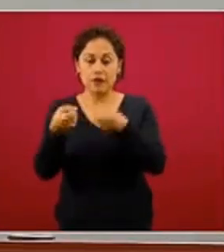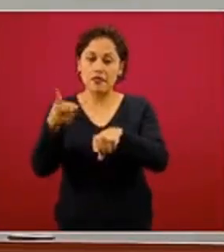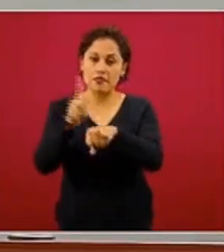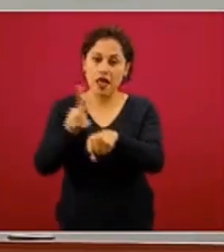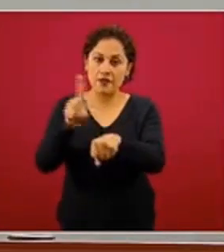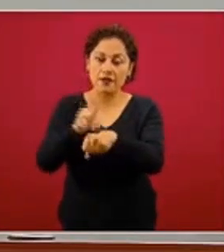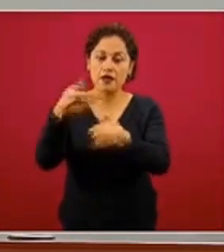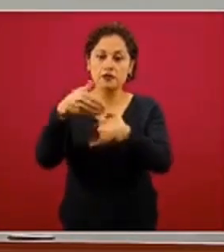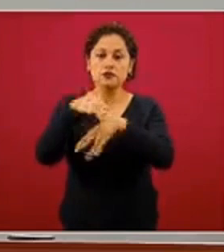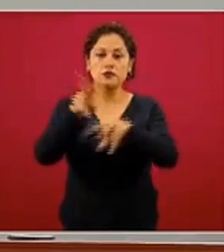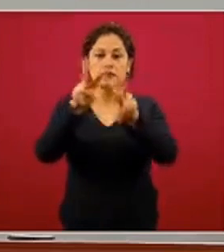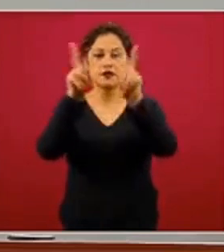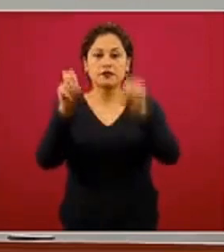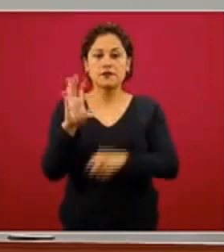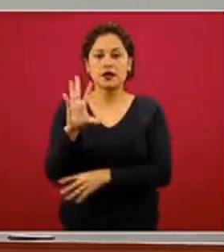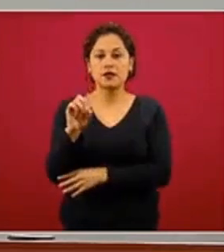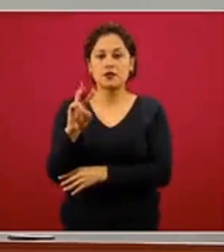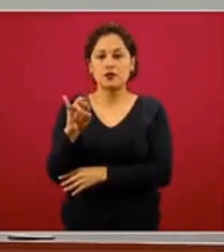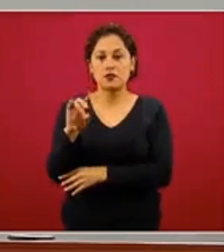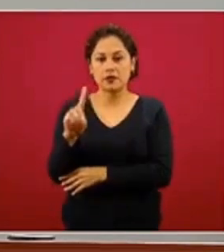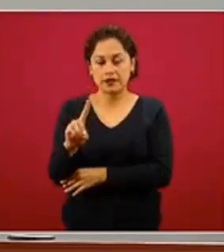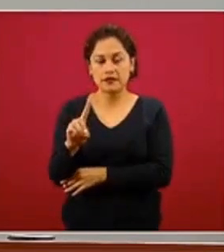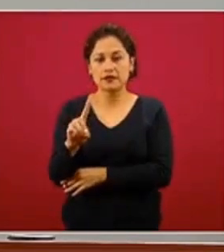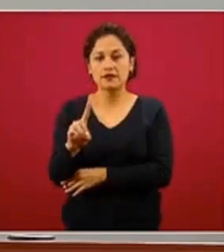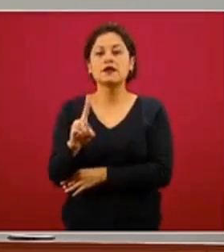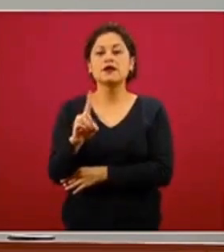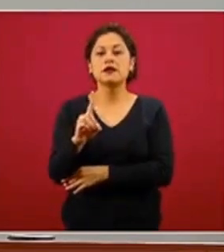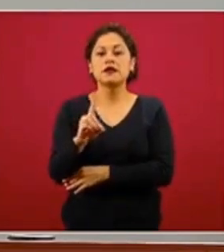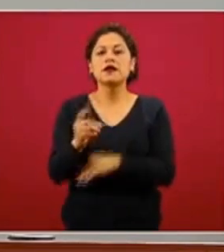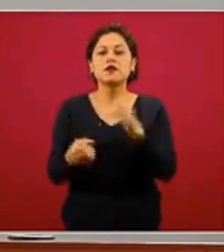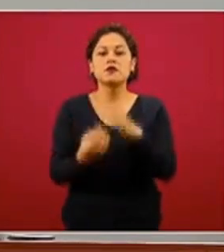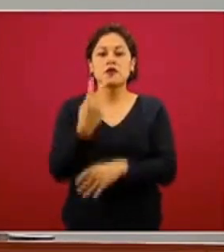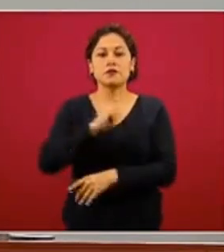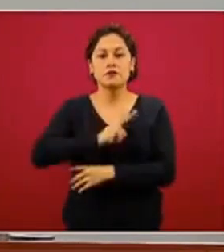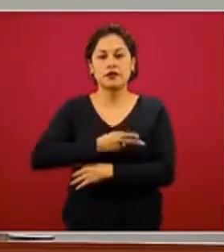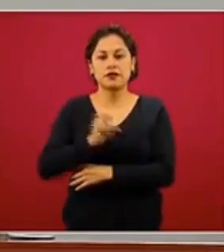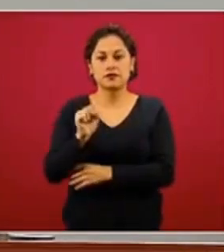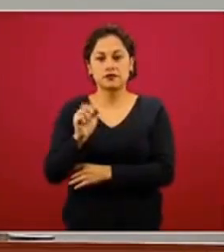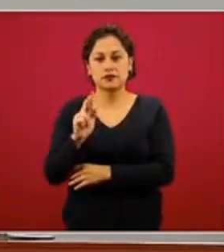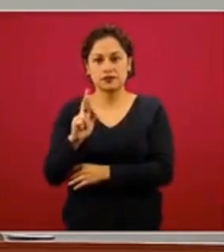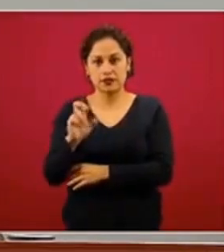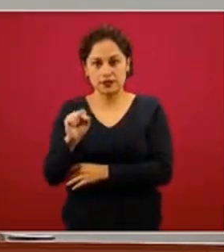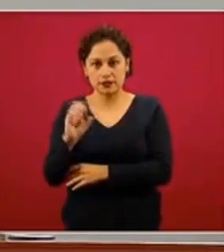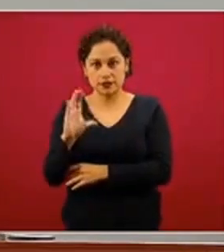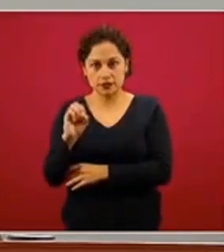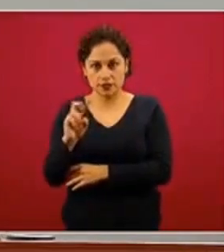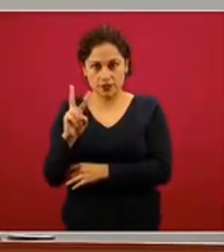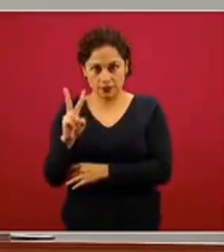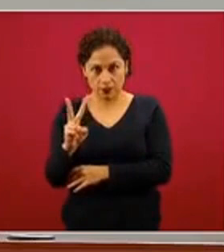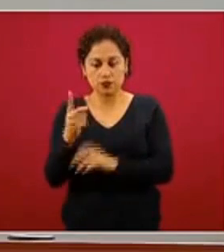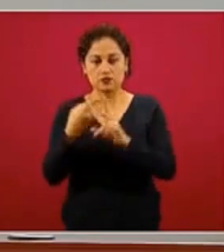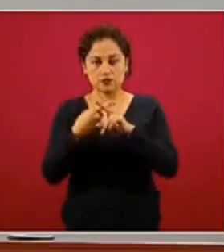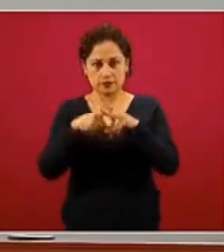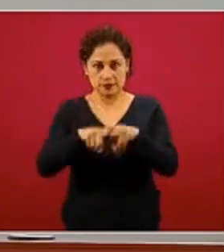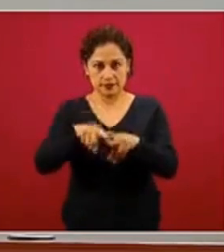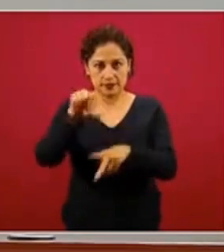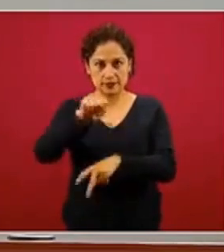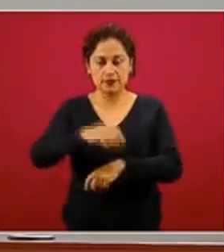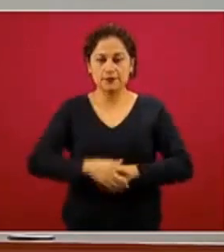la pandemia causada por el nuevo coronavirus SARS-CoV-2. Hoy tenemos un